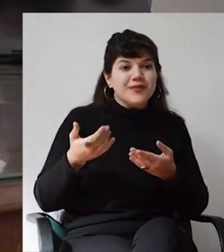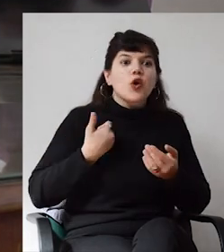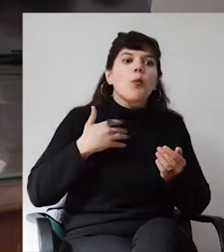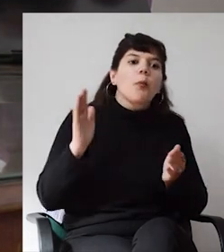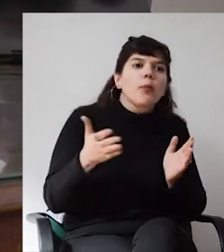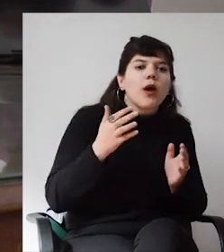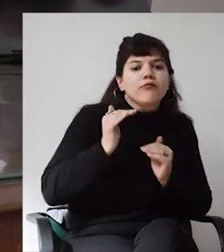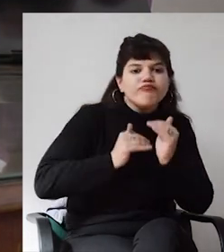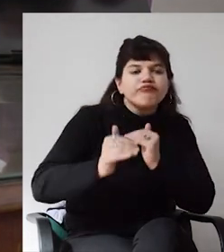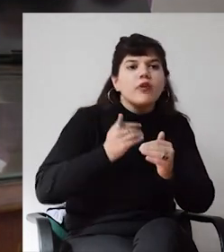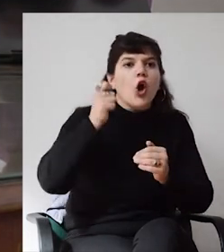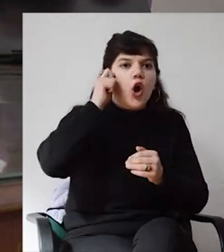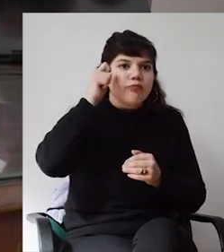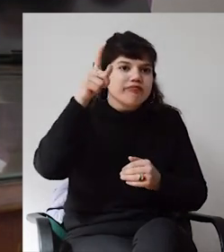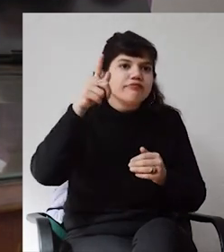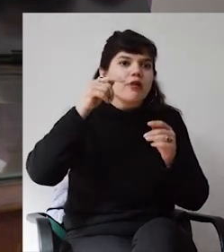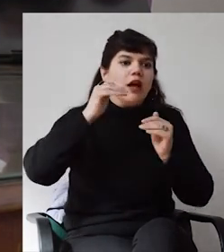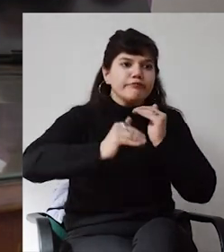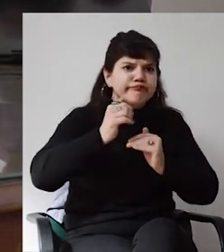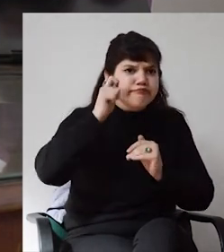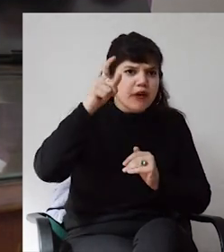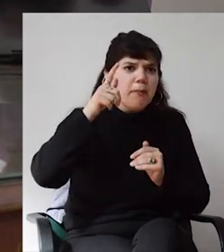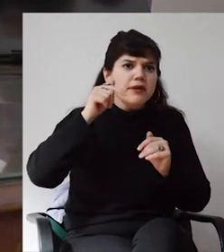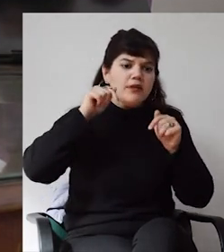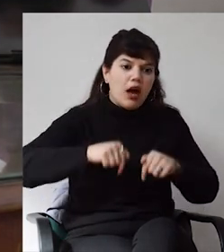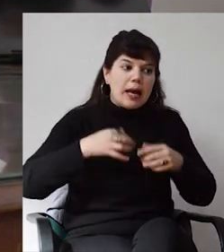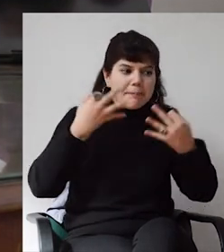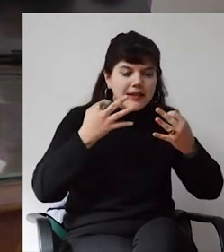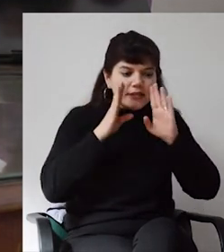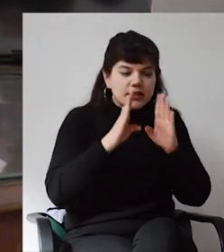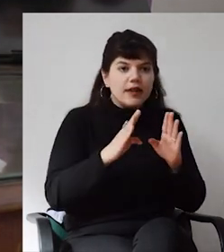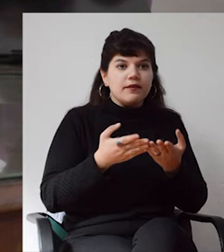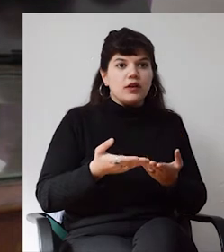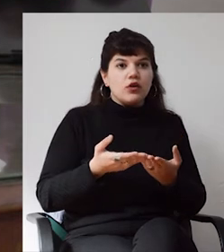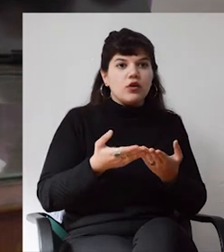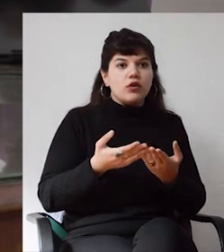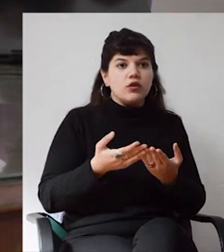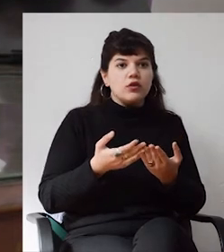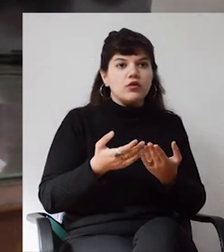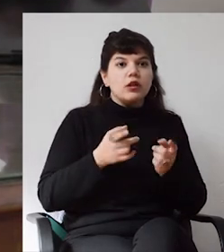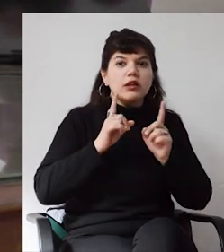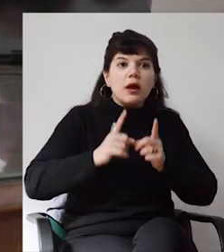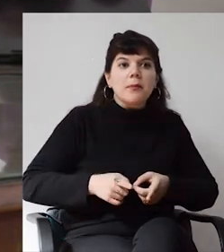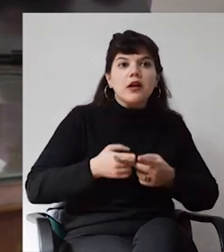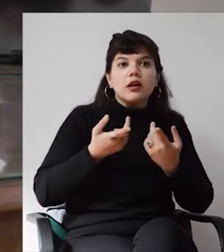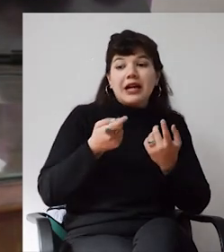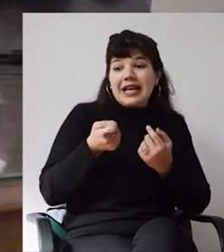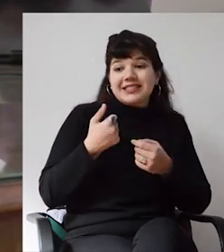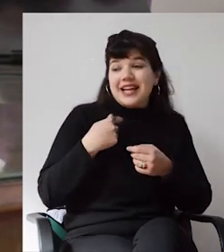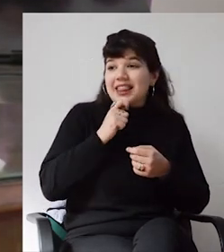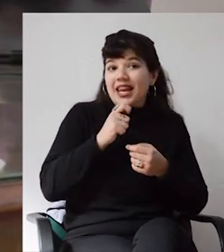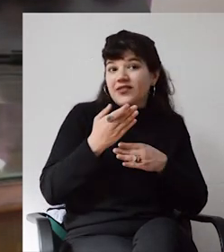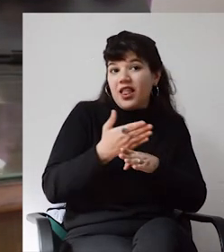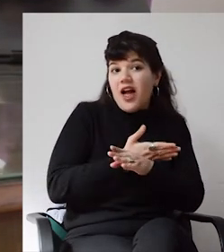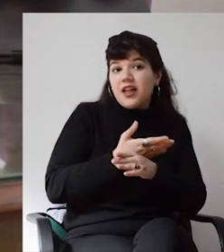decir, producir conocimiento, desarrollar capacidades en un ámbito específico, y como recién